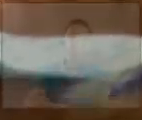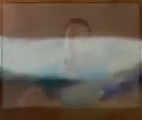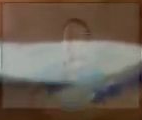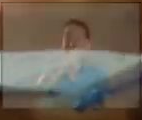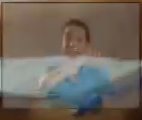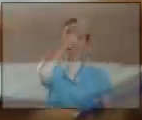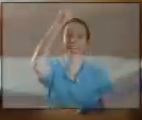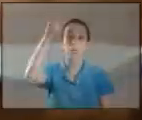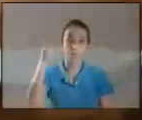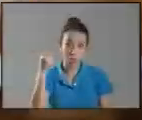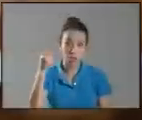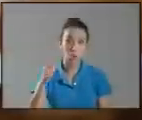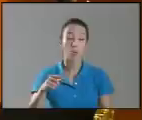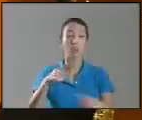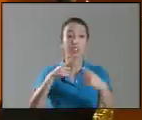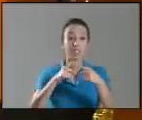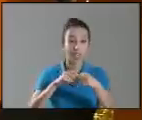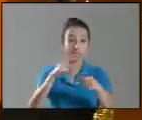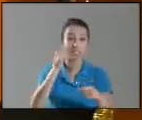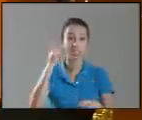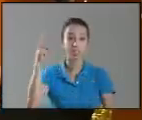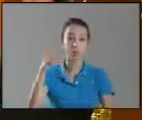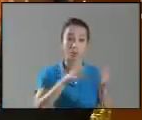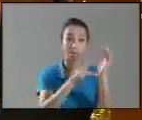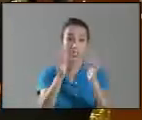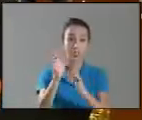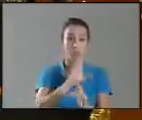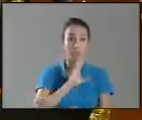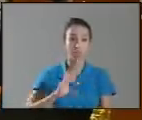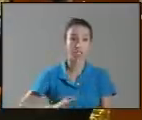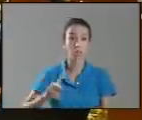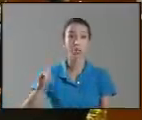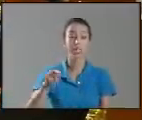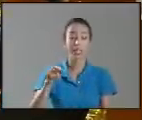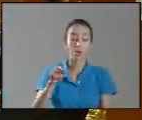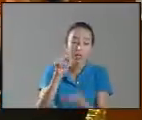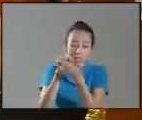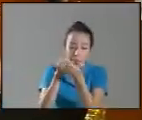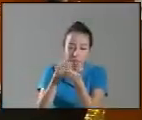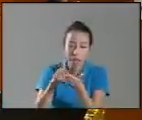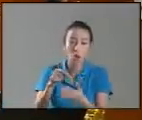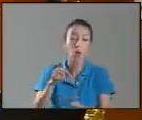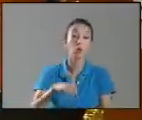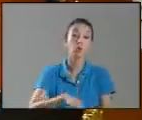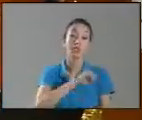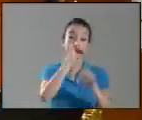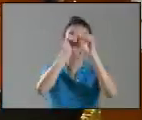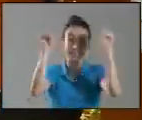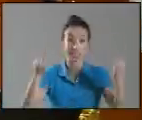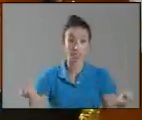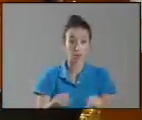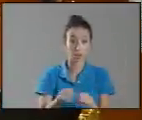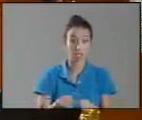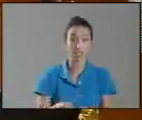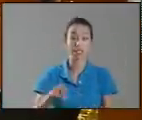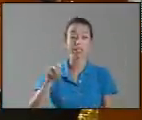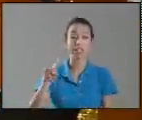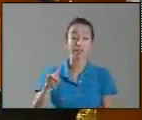glorioso. Así que esta era la graduación, por el amor de Dios, del Señor